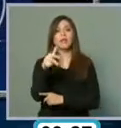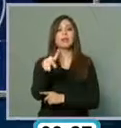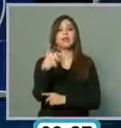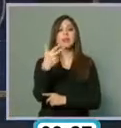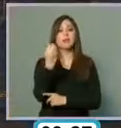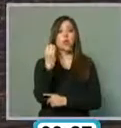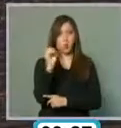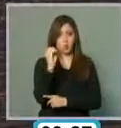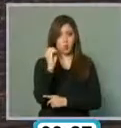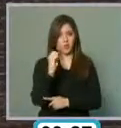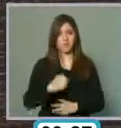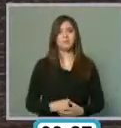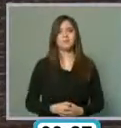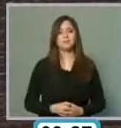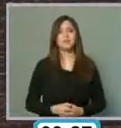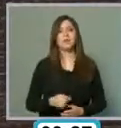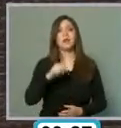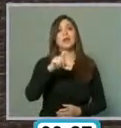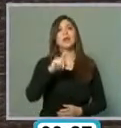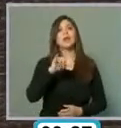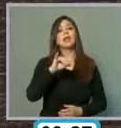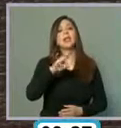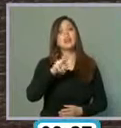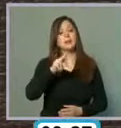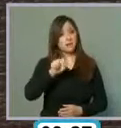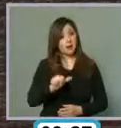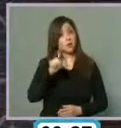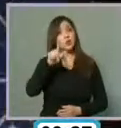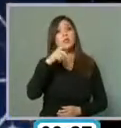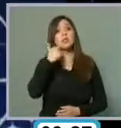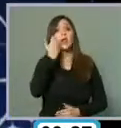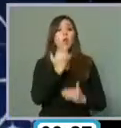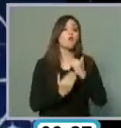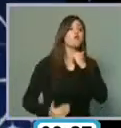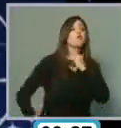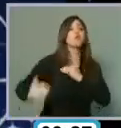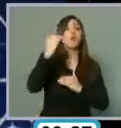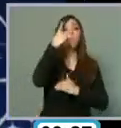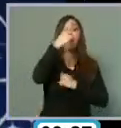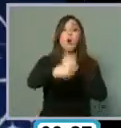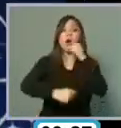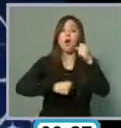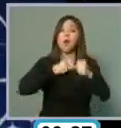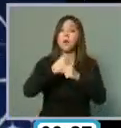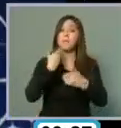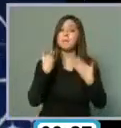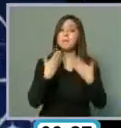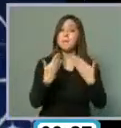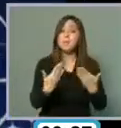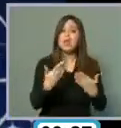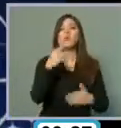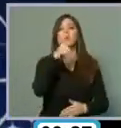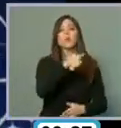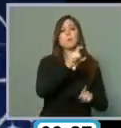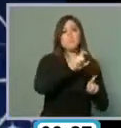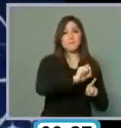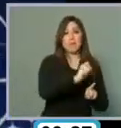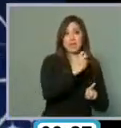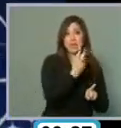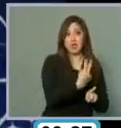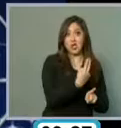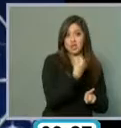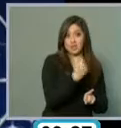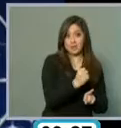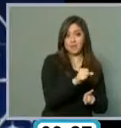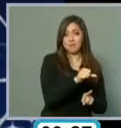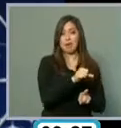octubre. Nuestros amigos de Libra, si quieren tener éxito todo un año, siembren del 22 de